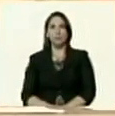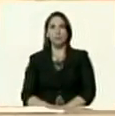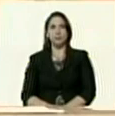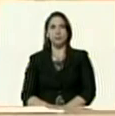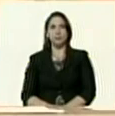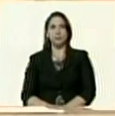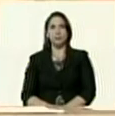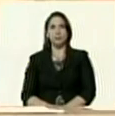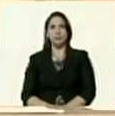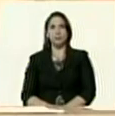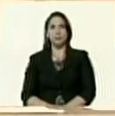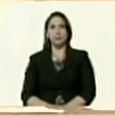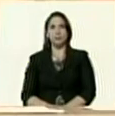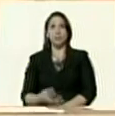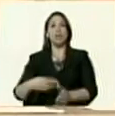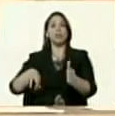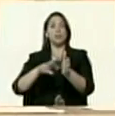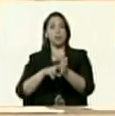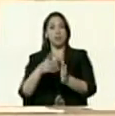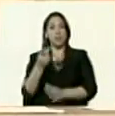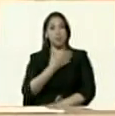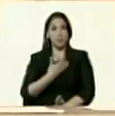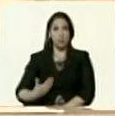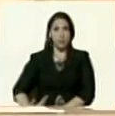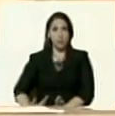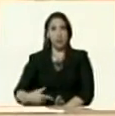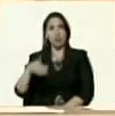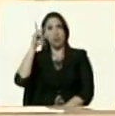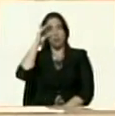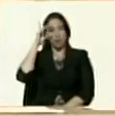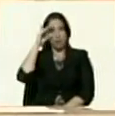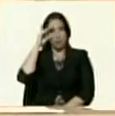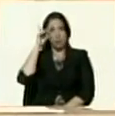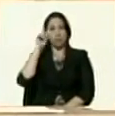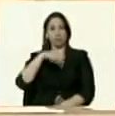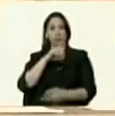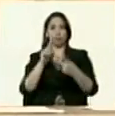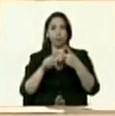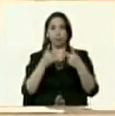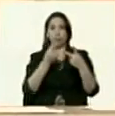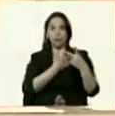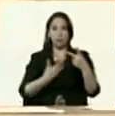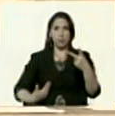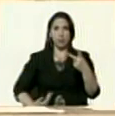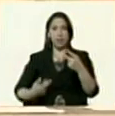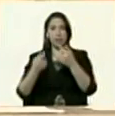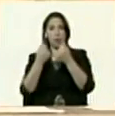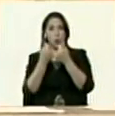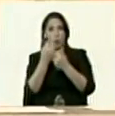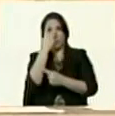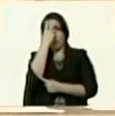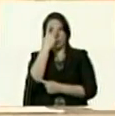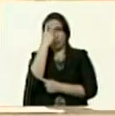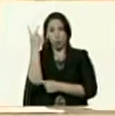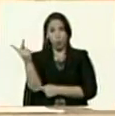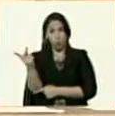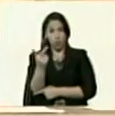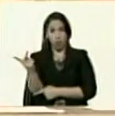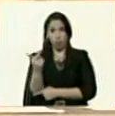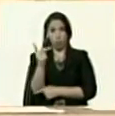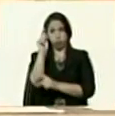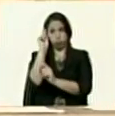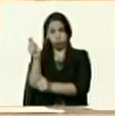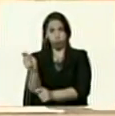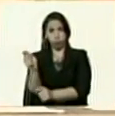Vuelvo a repetir, señora vicepresidenta ejecutiva, señor vicepresidente de Economía, ustedes dos